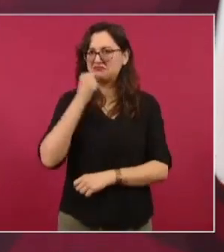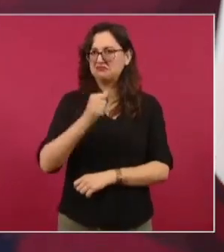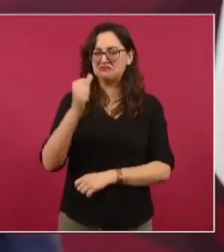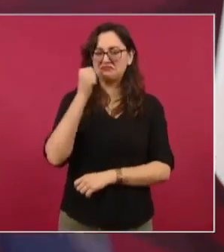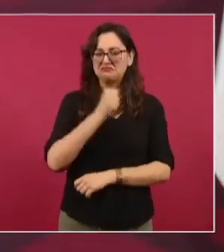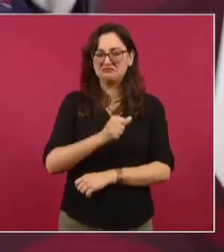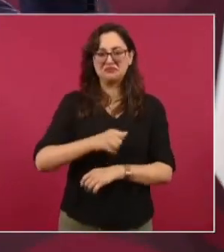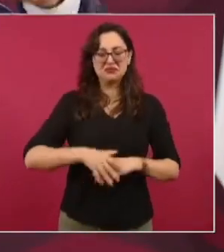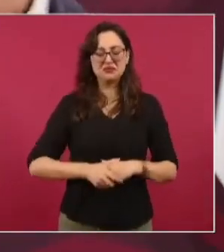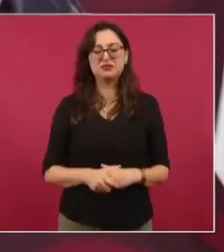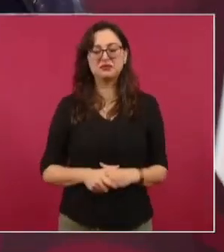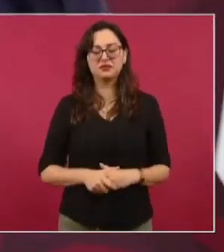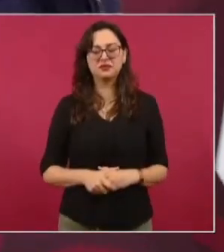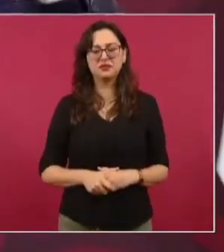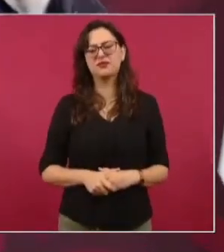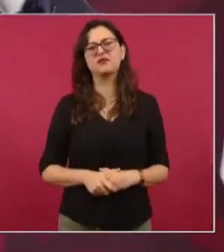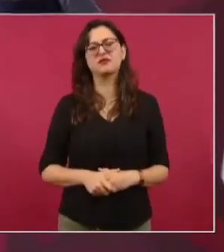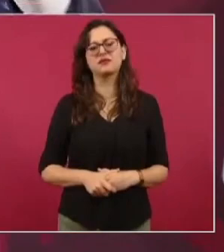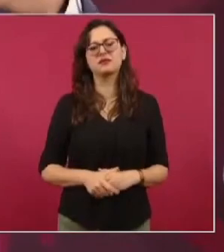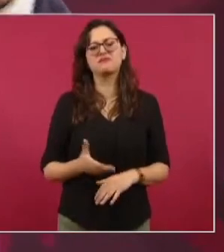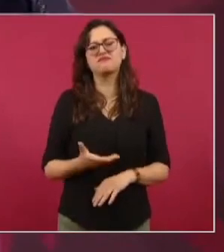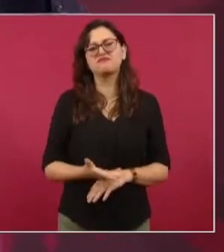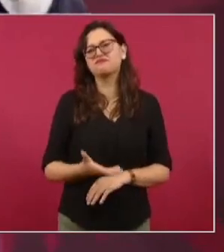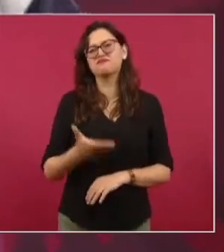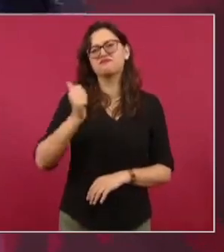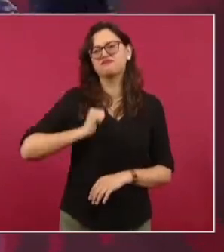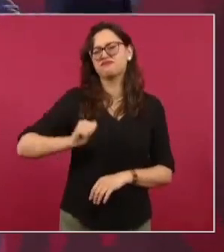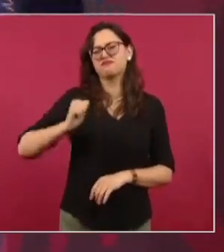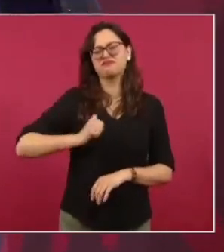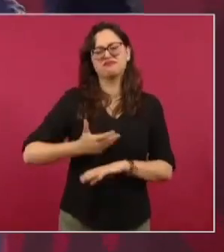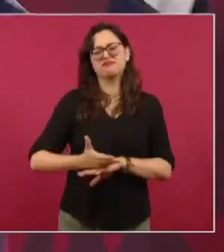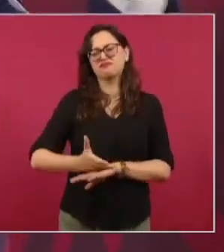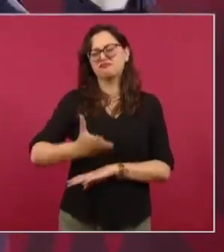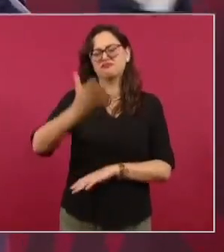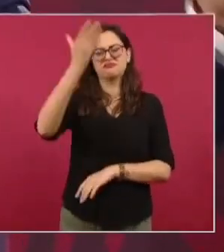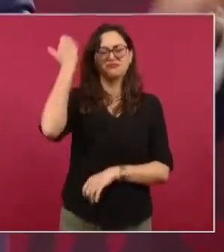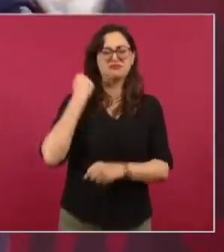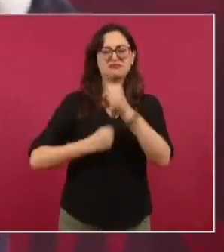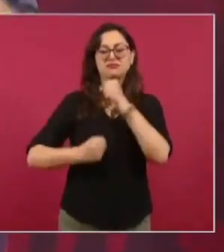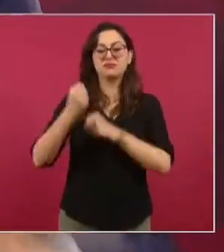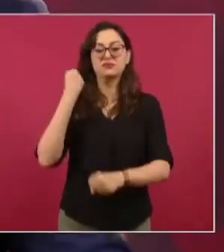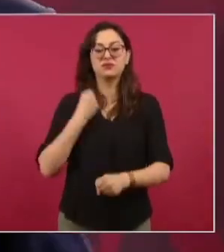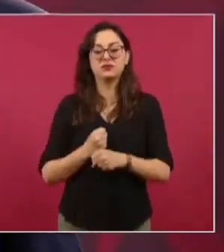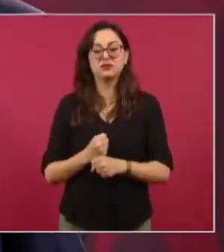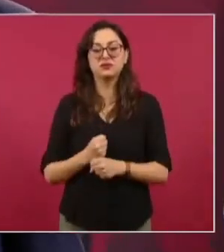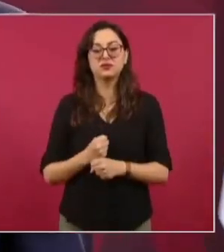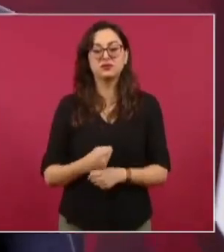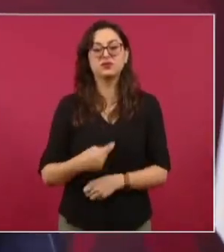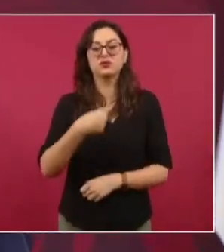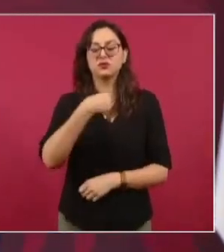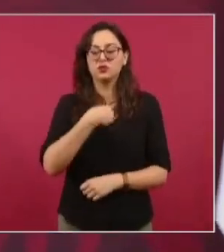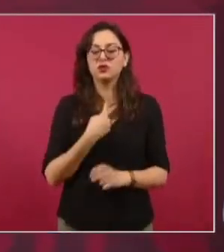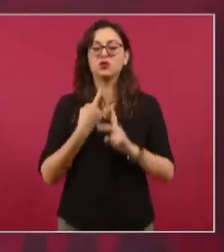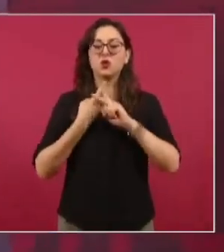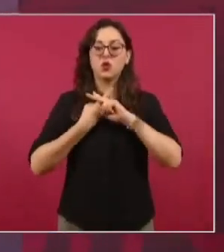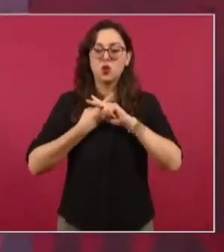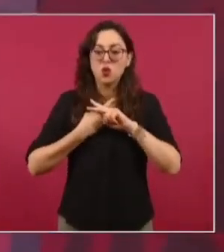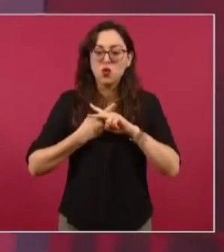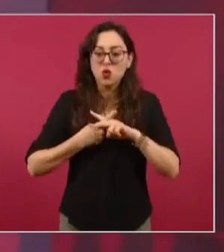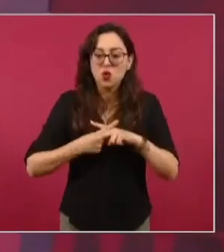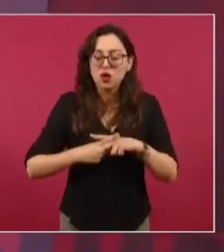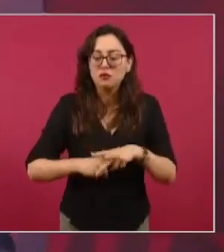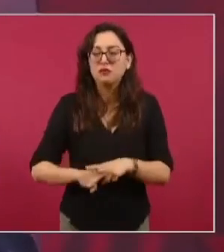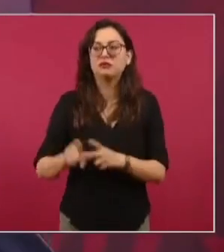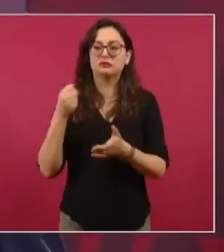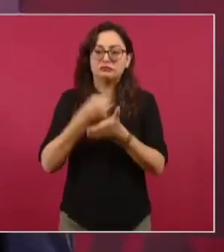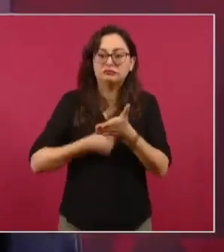cuando empezábamos en la oposición y queríamos que se abrieran los espacios la primera entrevista de televisión que